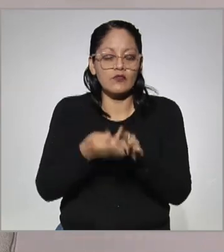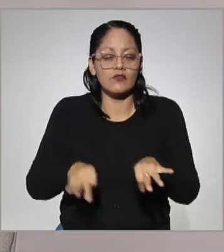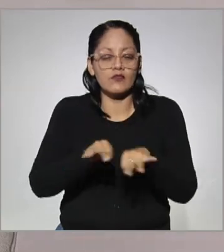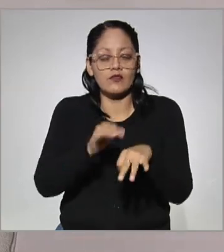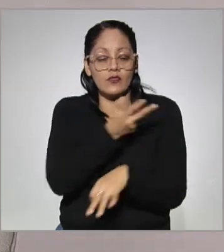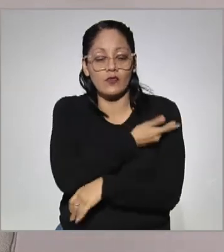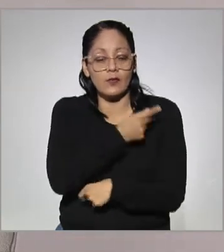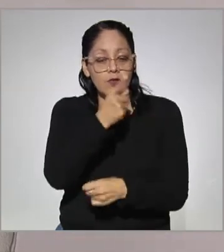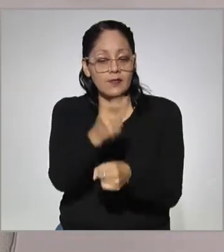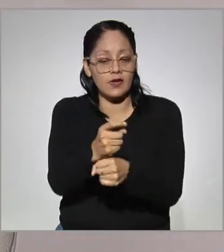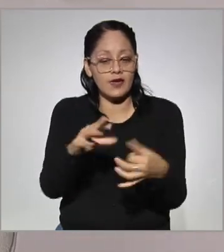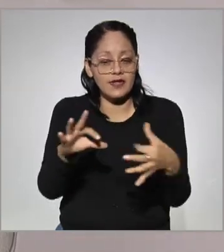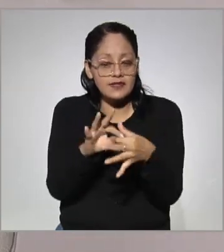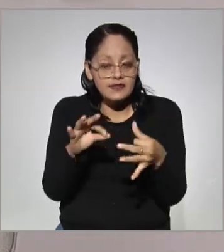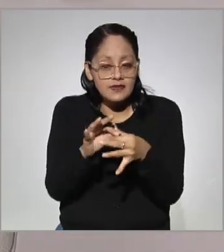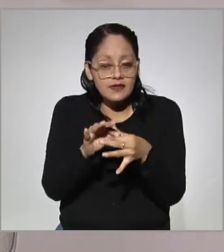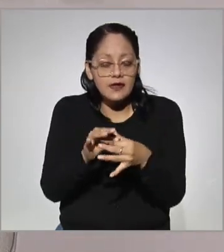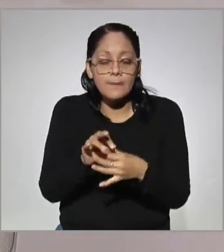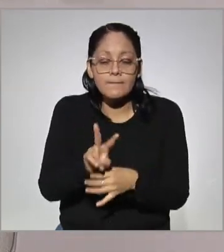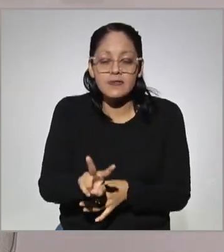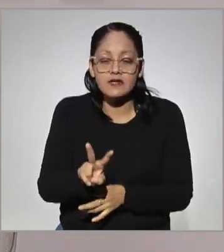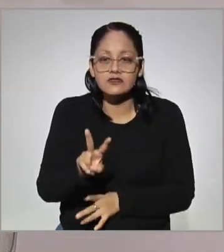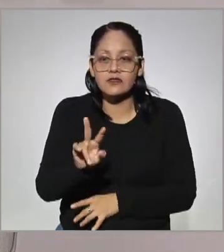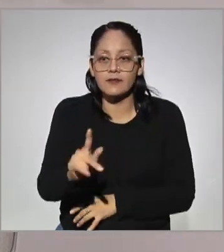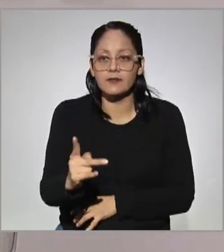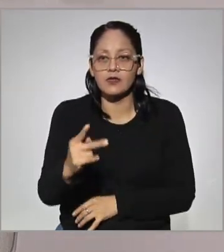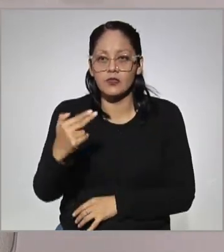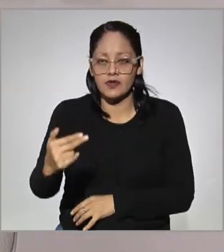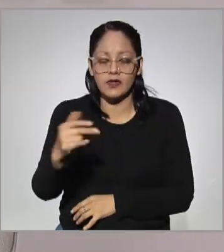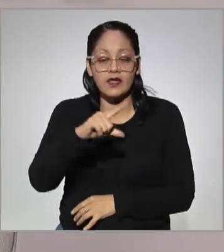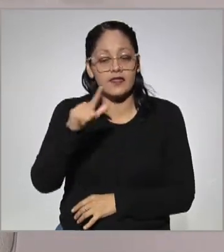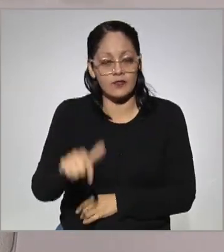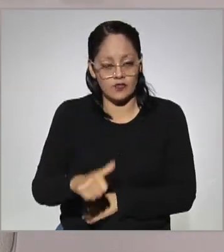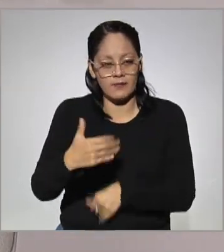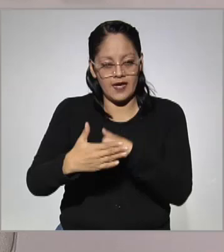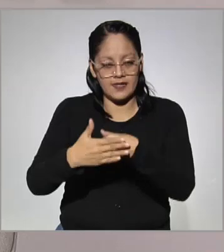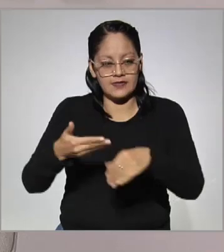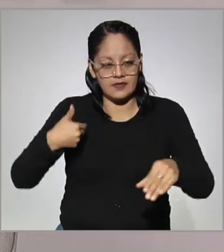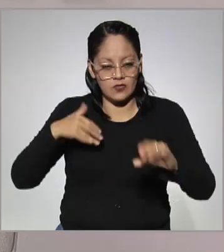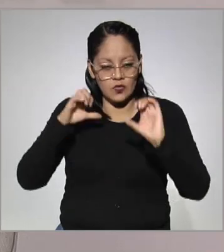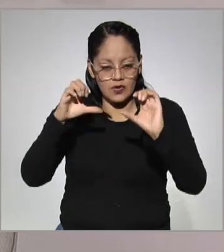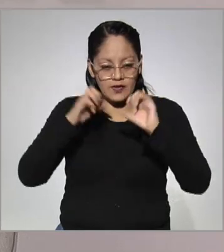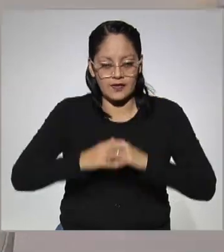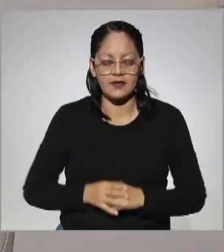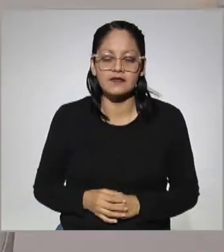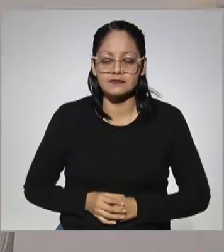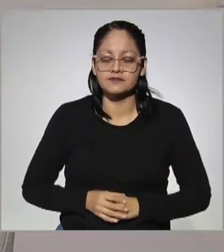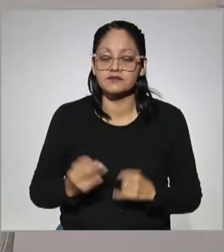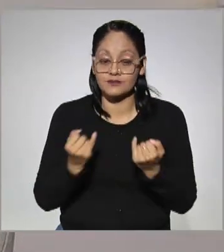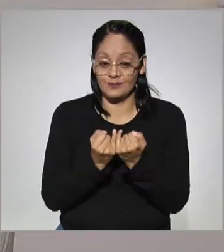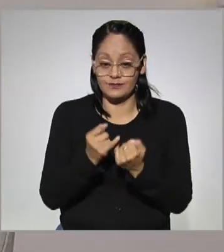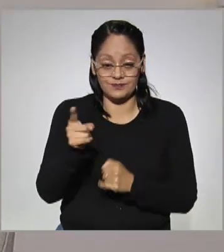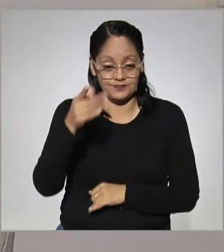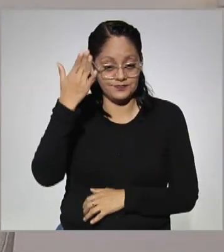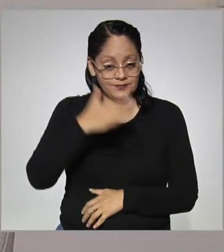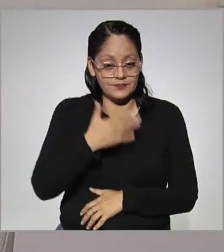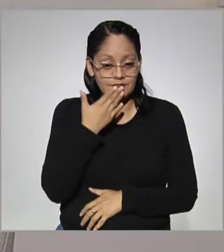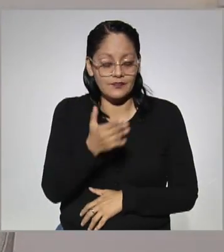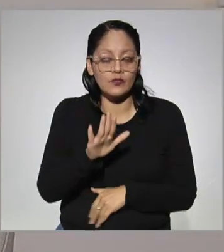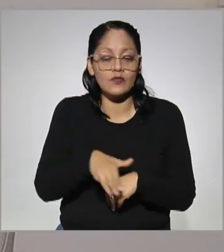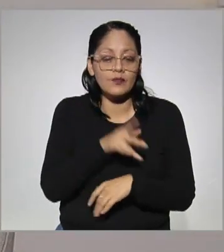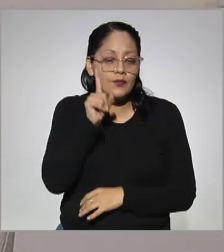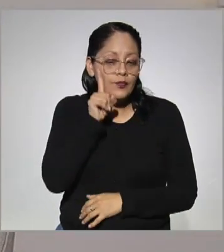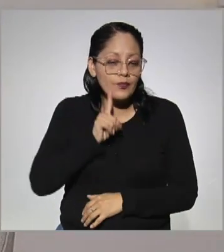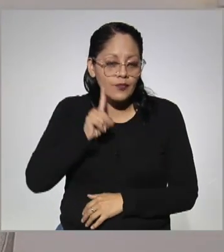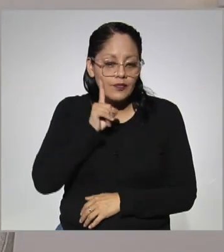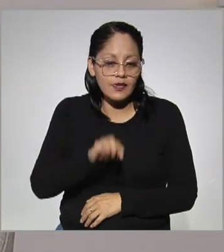porque primero le estamos dando la importancia al virus para veamos qué es lo que podemos prevenir. Más adelante les tenemos una cápsula. Y qué bueno saberlo de esa forma, doctor, porque nos decían que las mujeres que